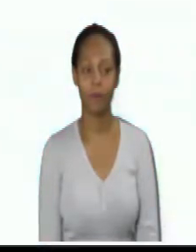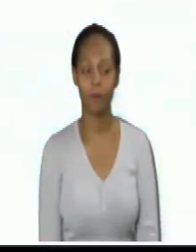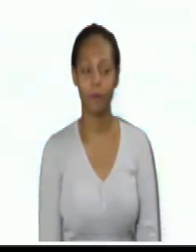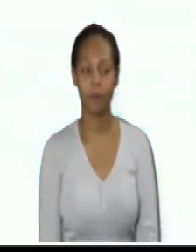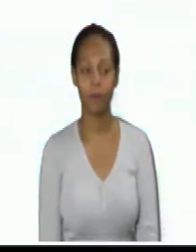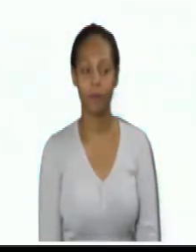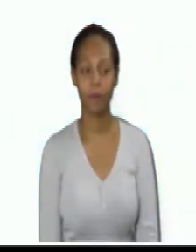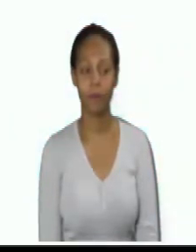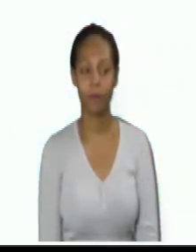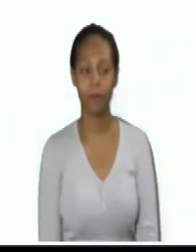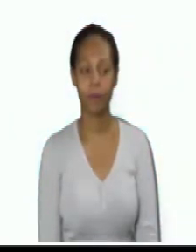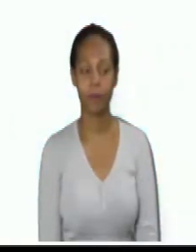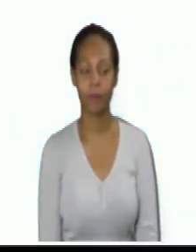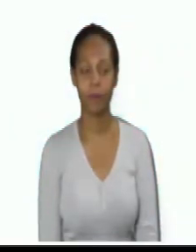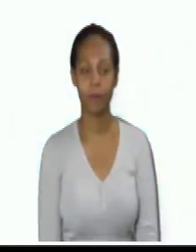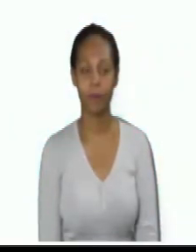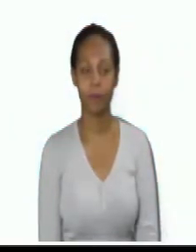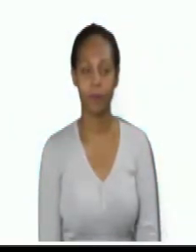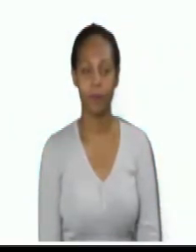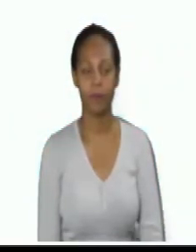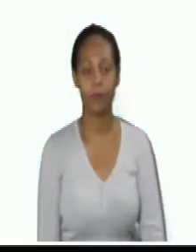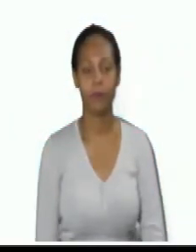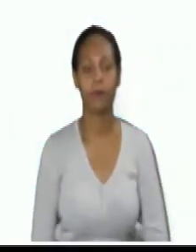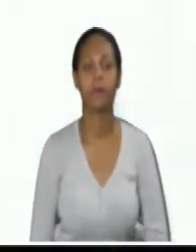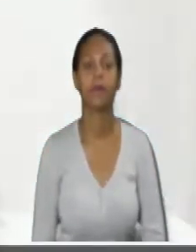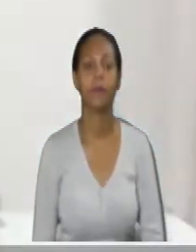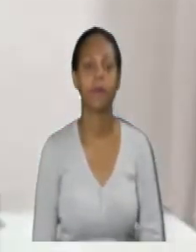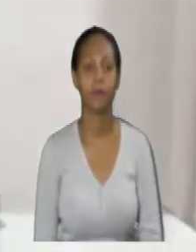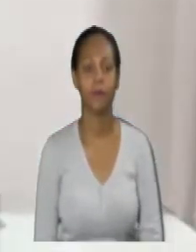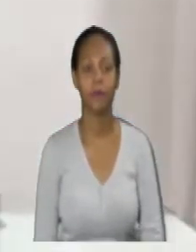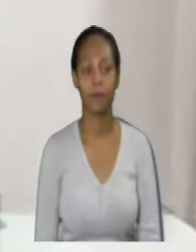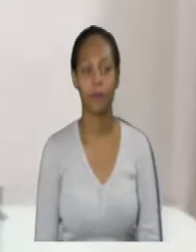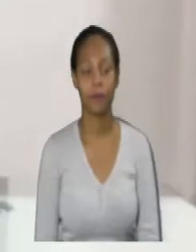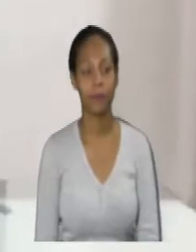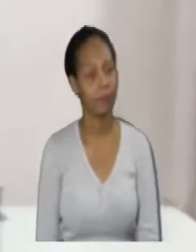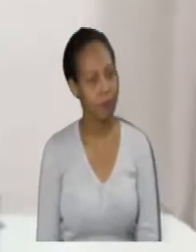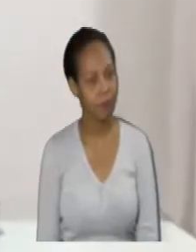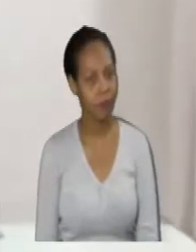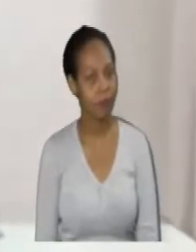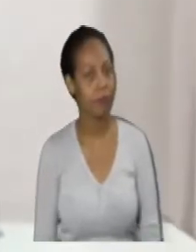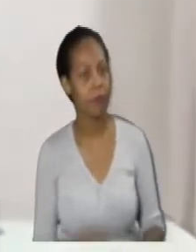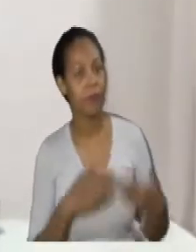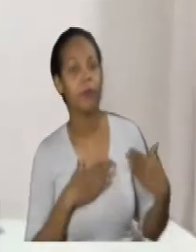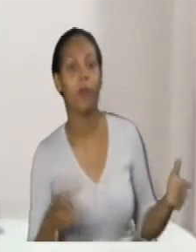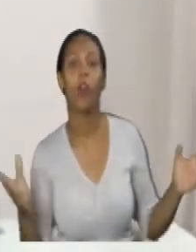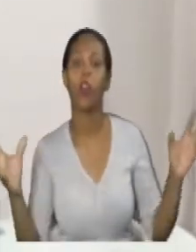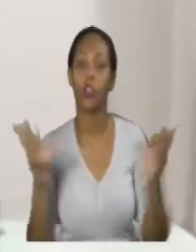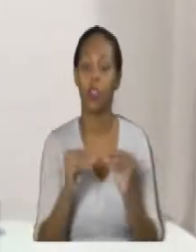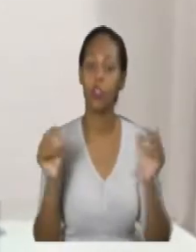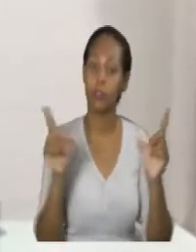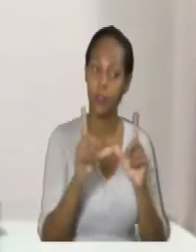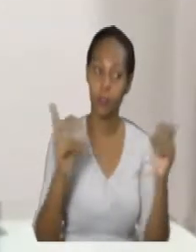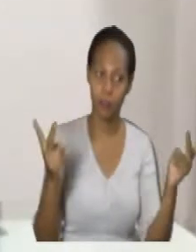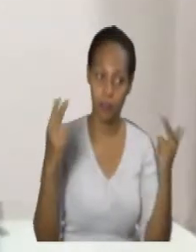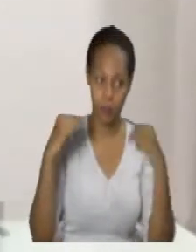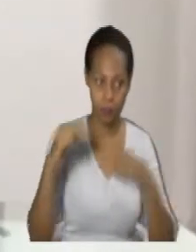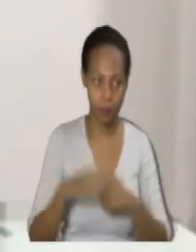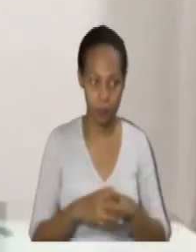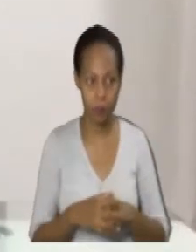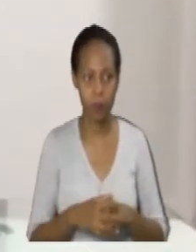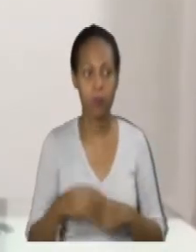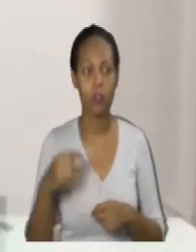Un saludo para todos los televidentes de En Casa, nos encontramos hoy